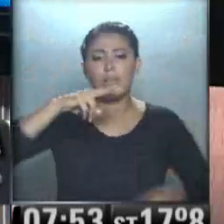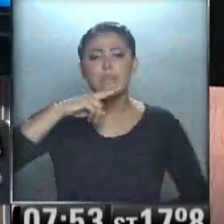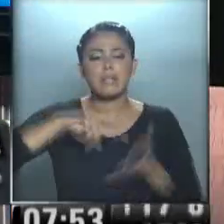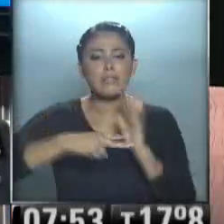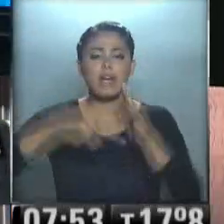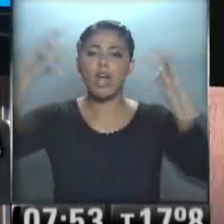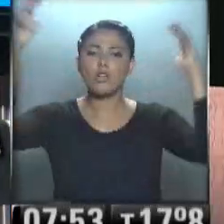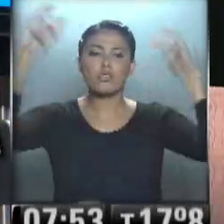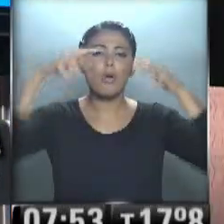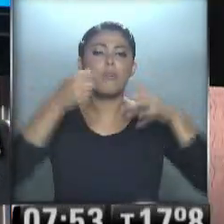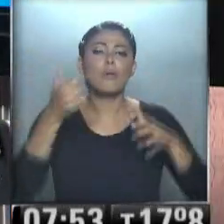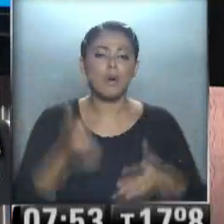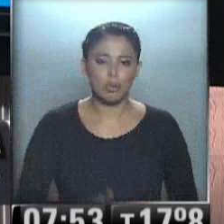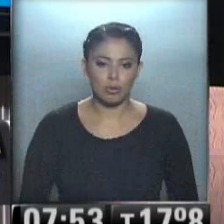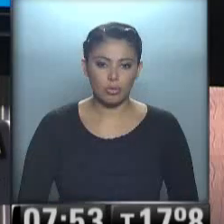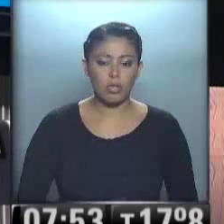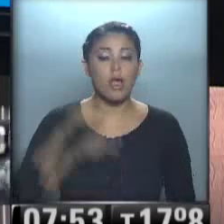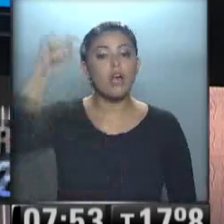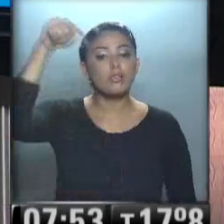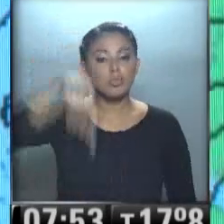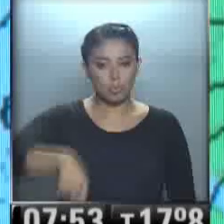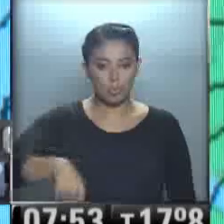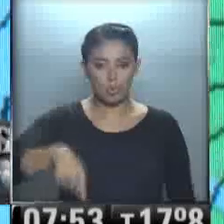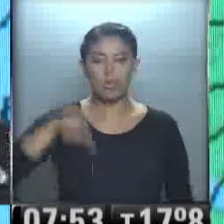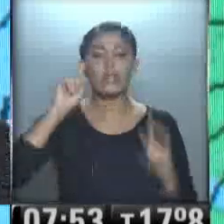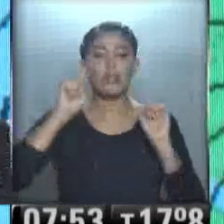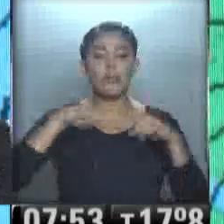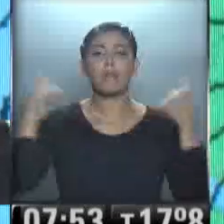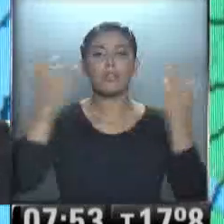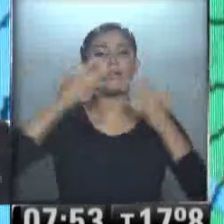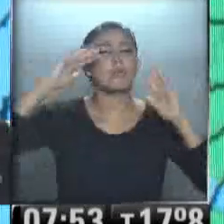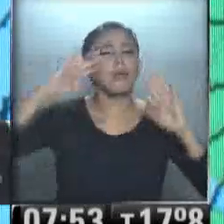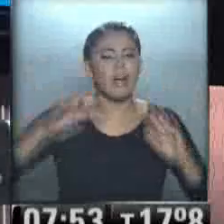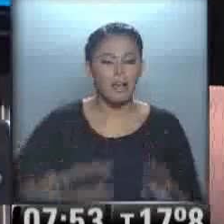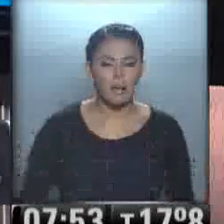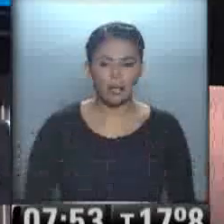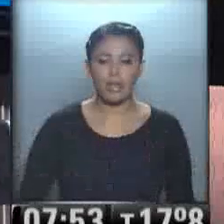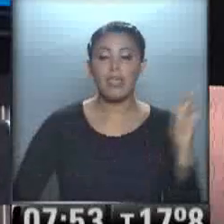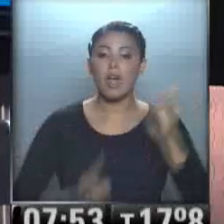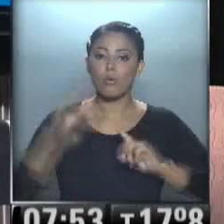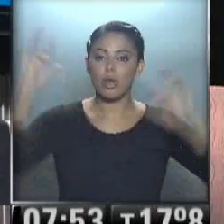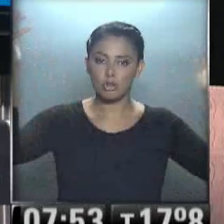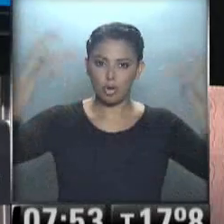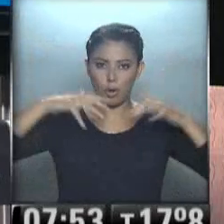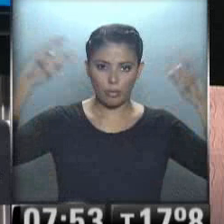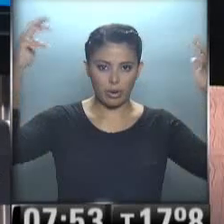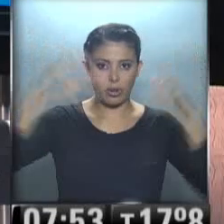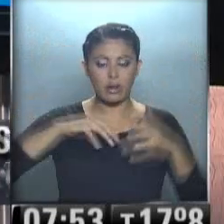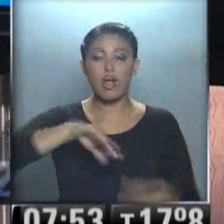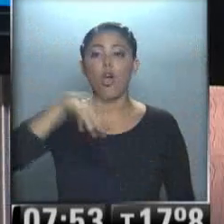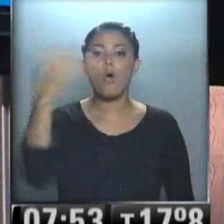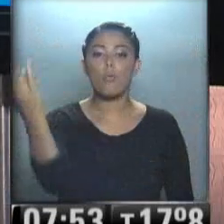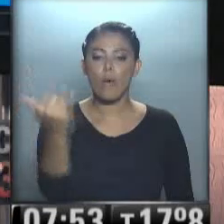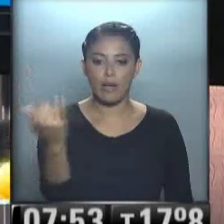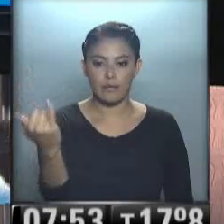precipitación. En el extremo sur del país, bajísima la presión atmosférica y algunas precipitaciones. El